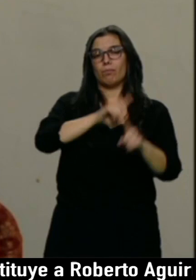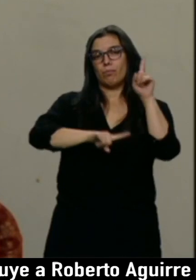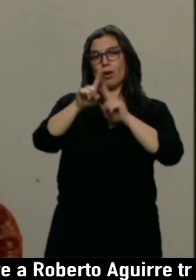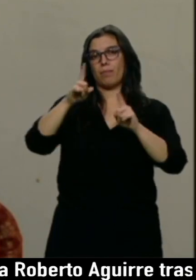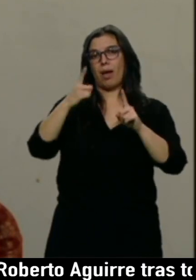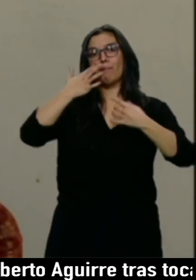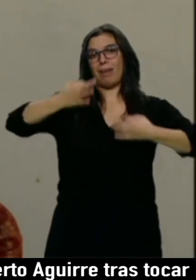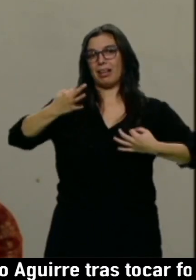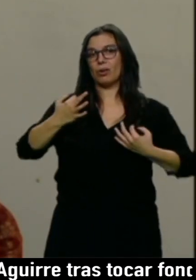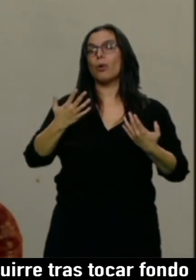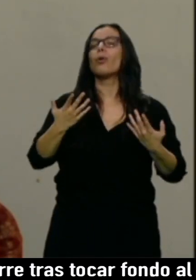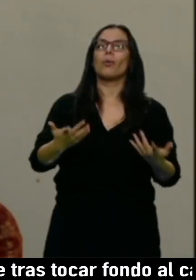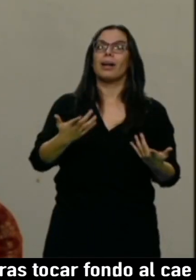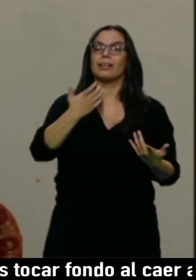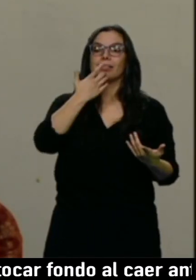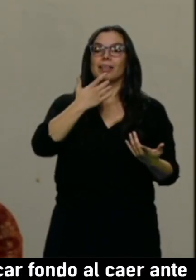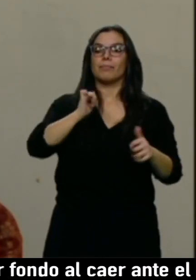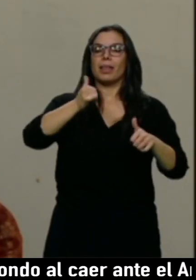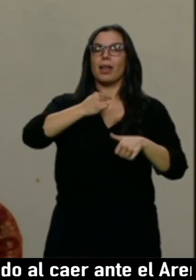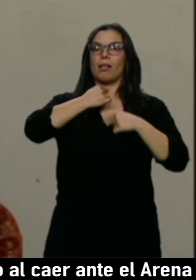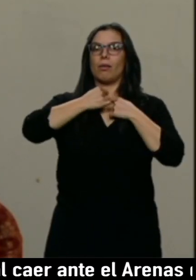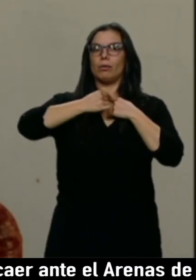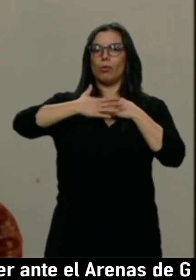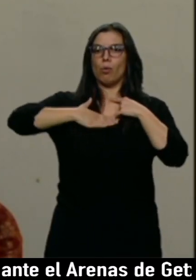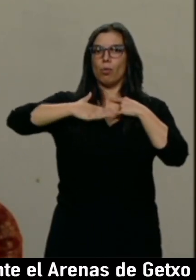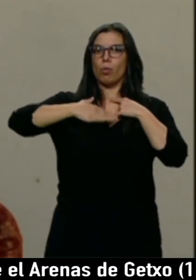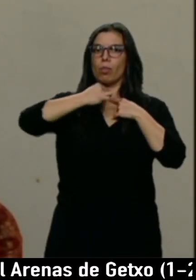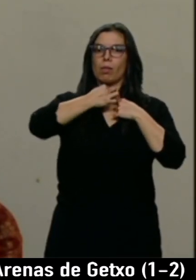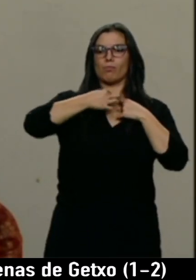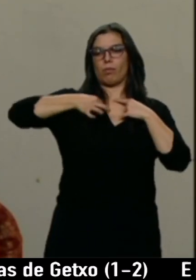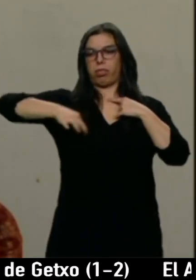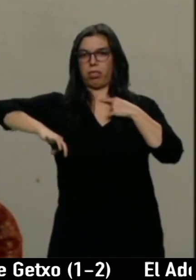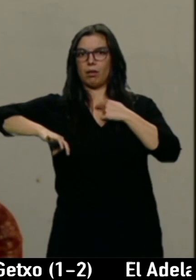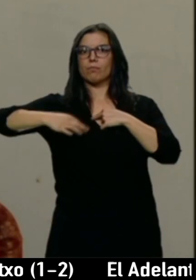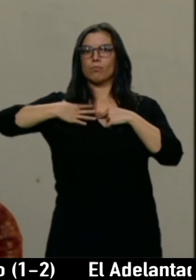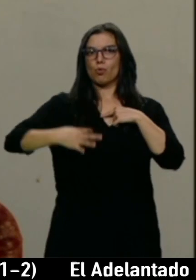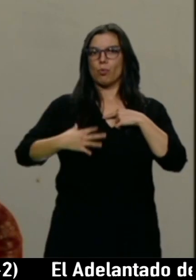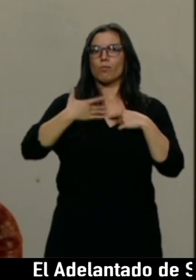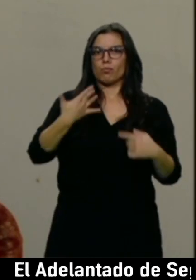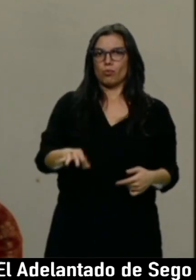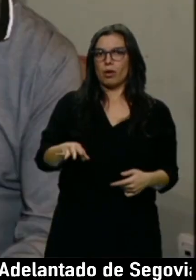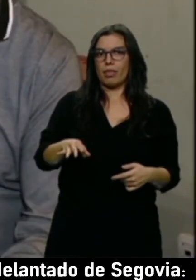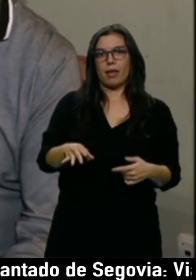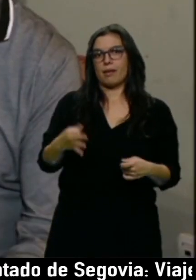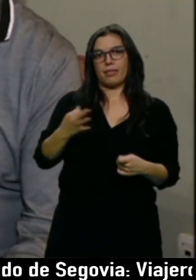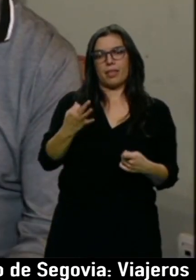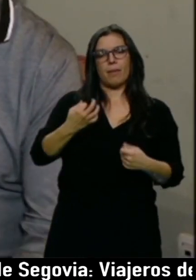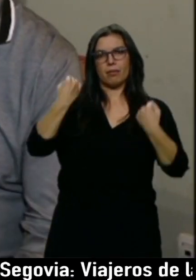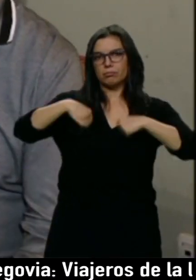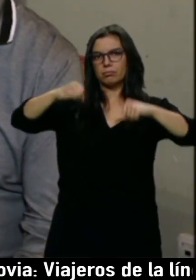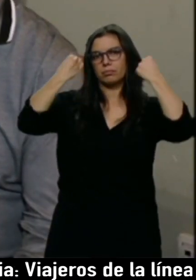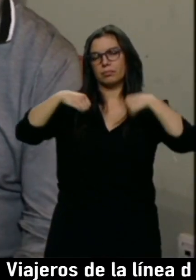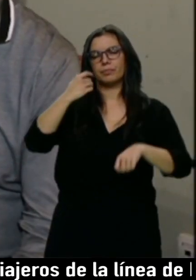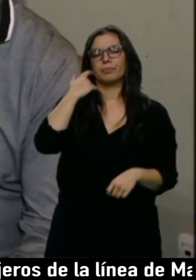que si cuando se empiezan a atragantar se te puede ir a los pulmones, y entonces no tenemos que trabajarlo mucho. Y nosotros dentro